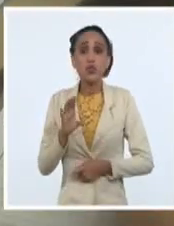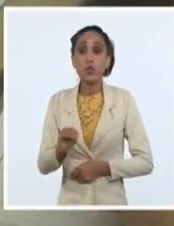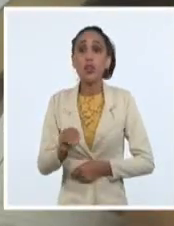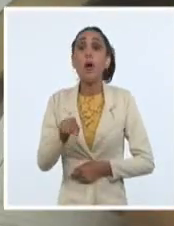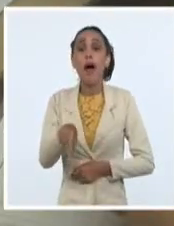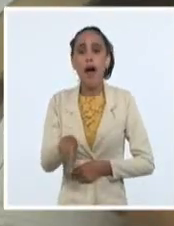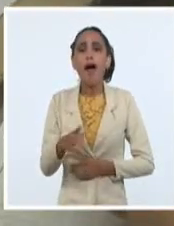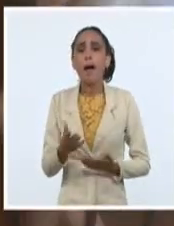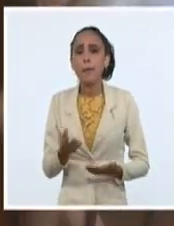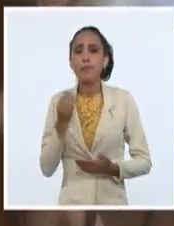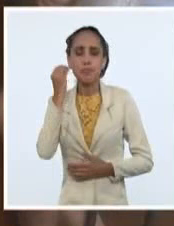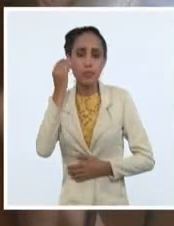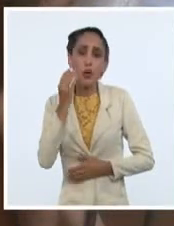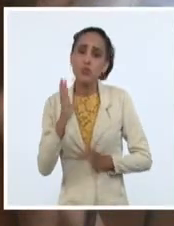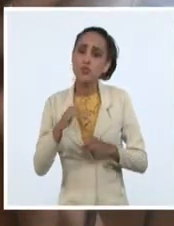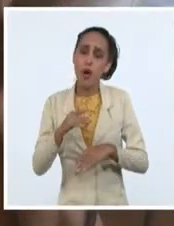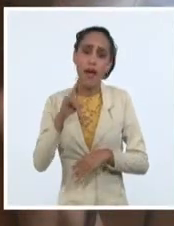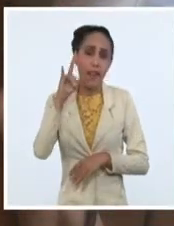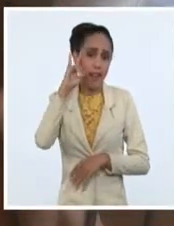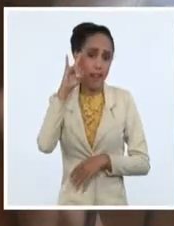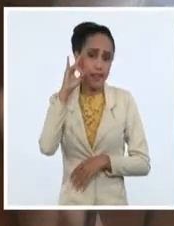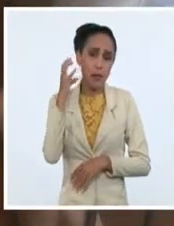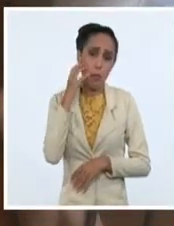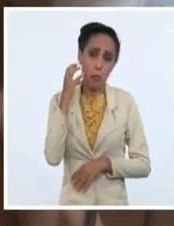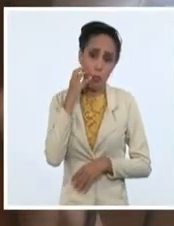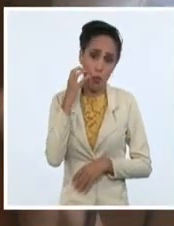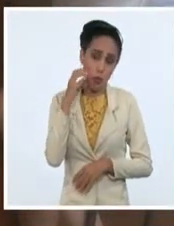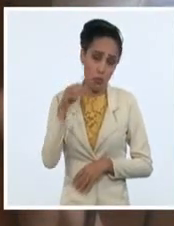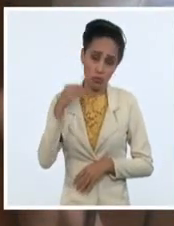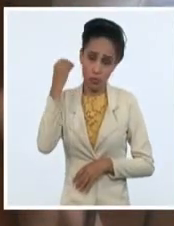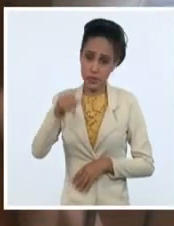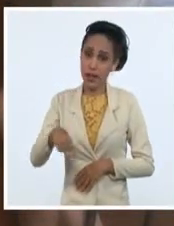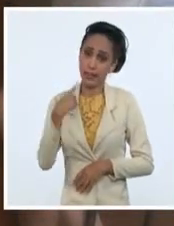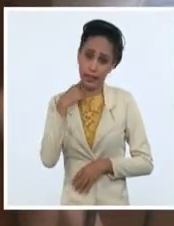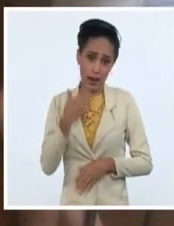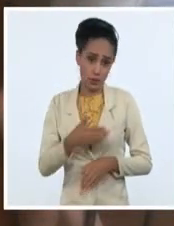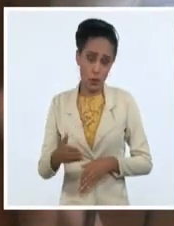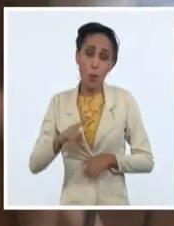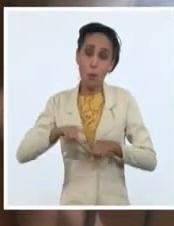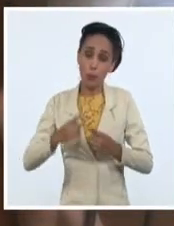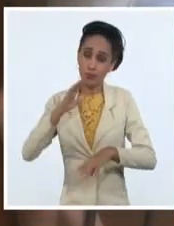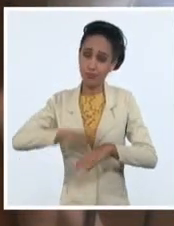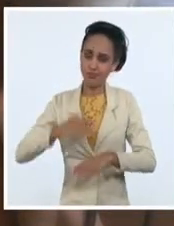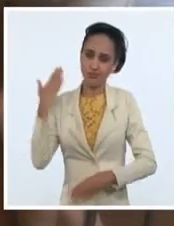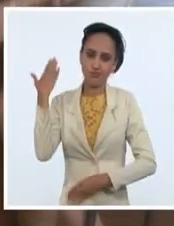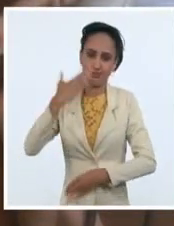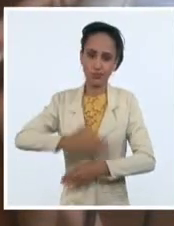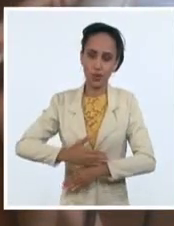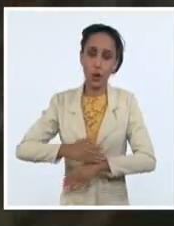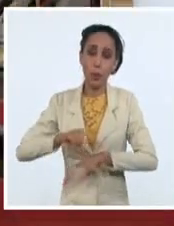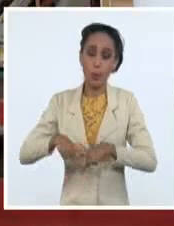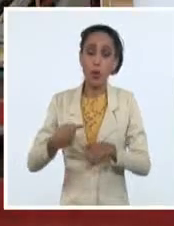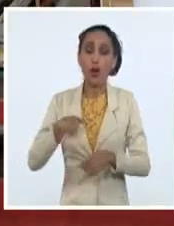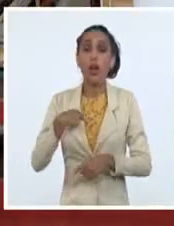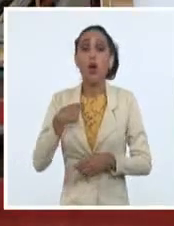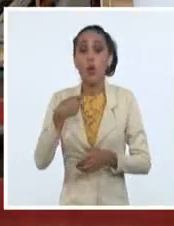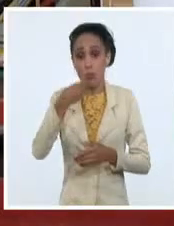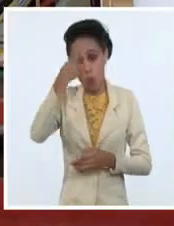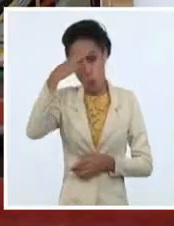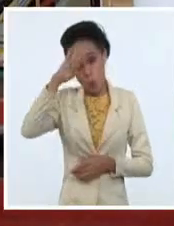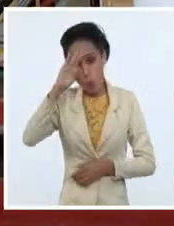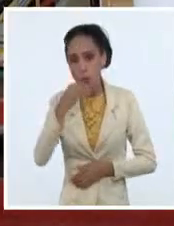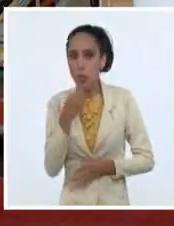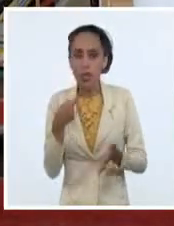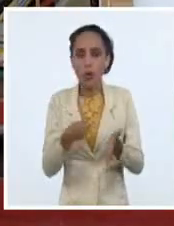disponibilidad de leche en polvo para lo que queda de año el bloqueo norteamericano impide a cuba a comprar en mercados cercanos